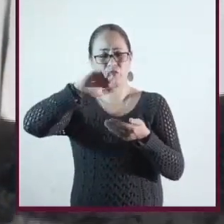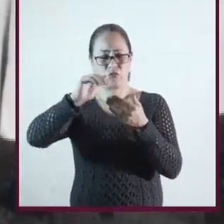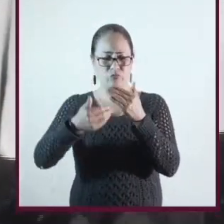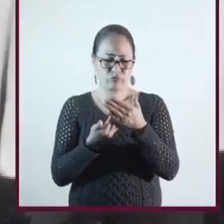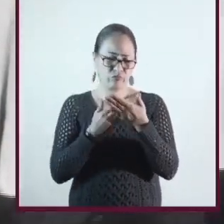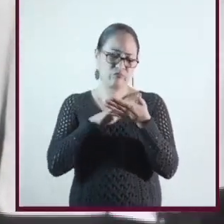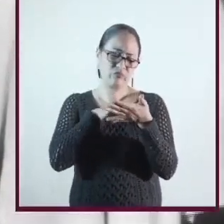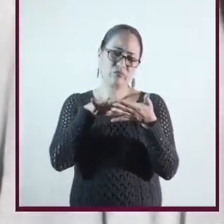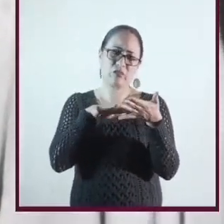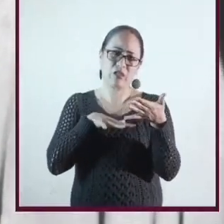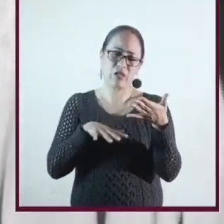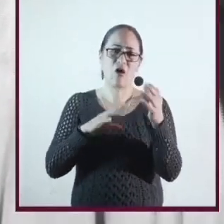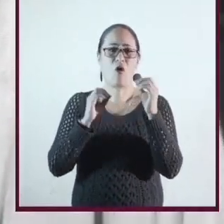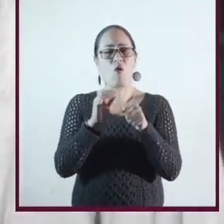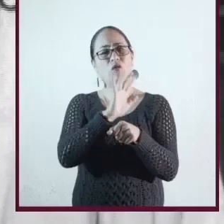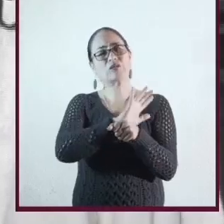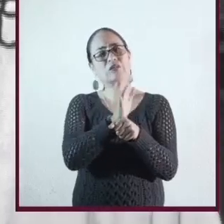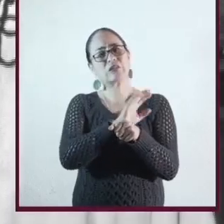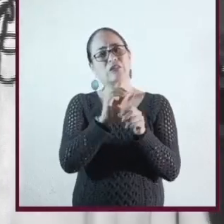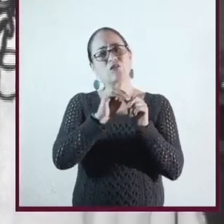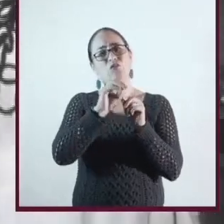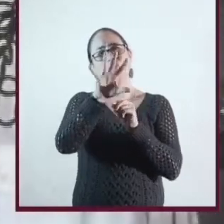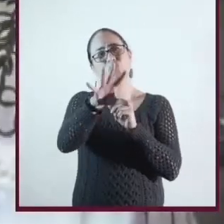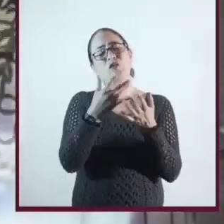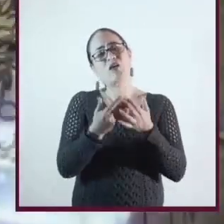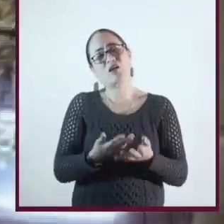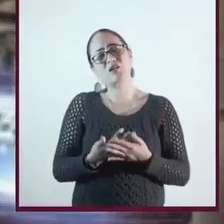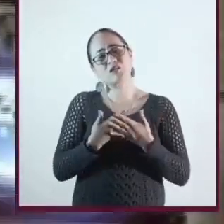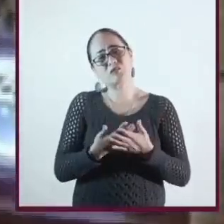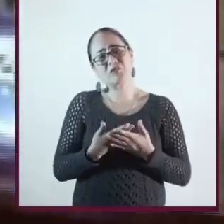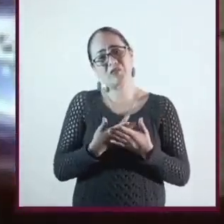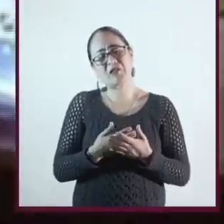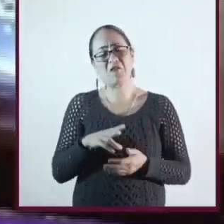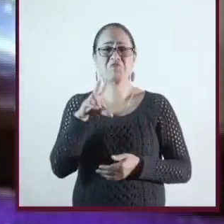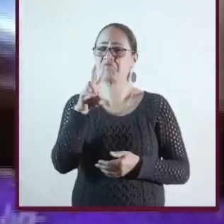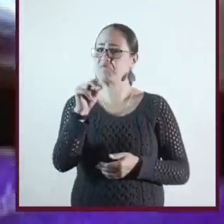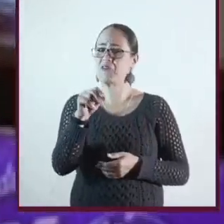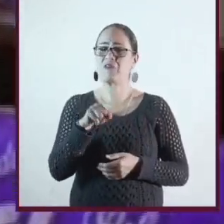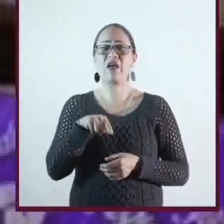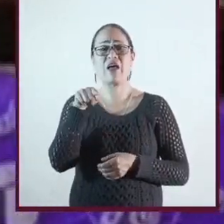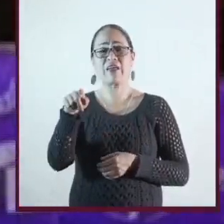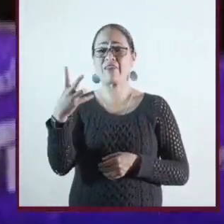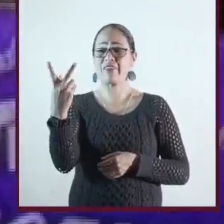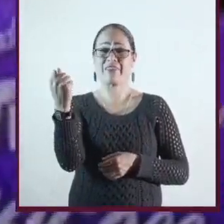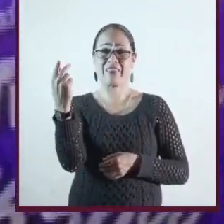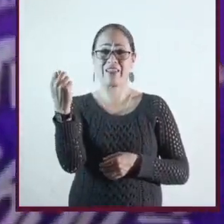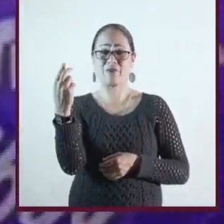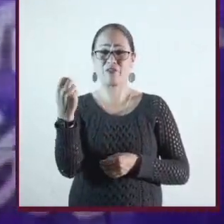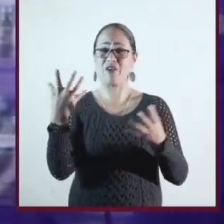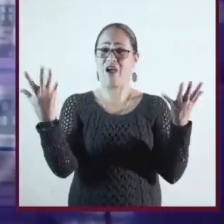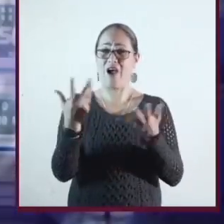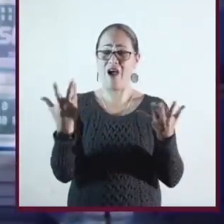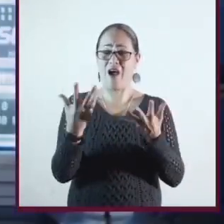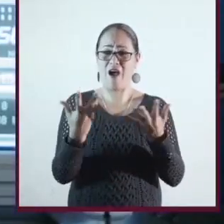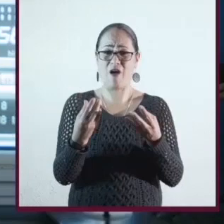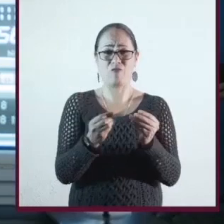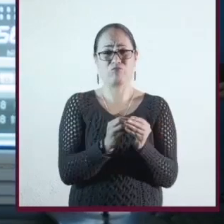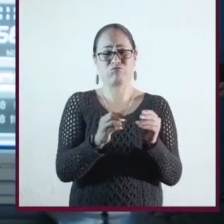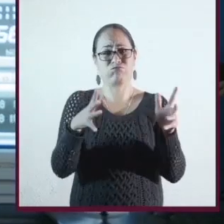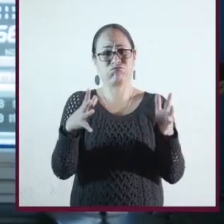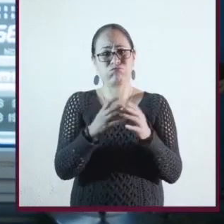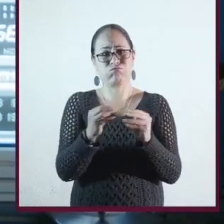televisión se fabricó de manera masiva, fue la gran novedad que distinguía a las familias de la creciente clase media. Poseer